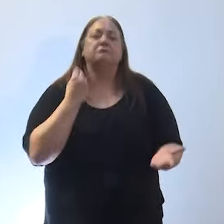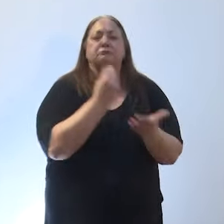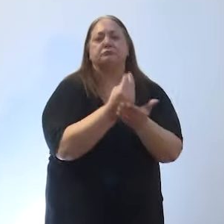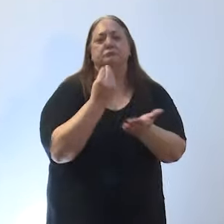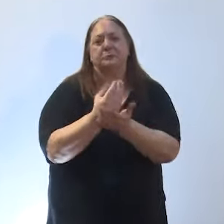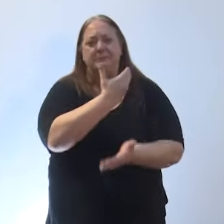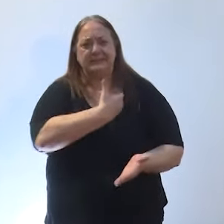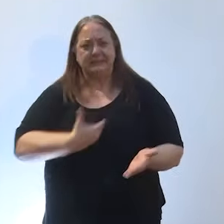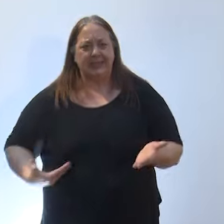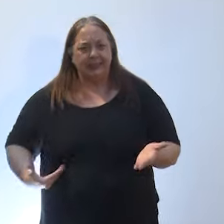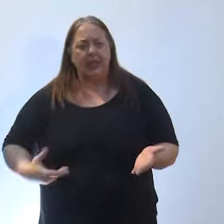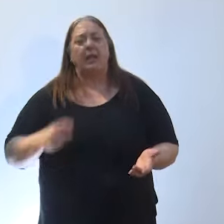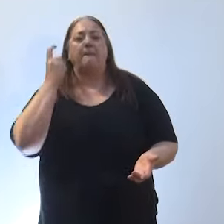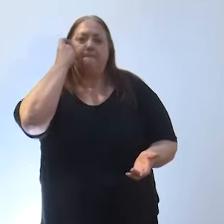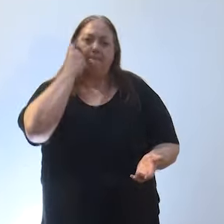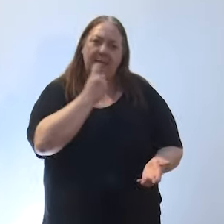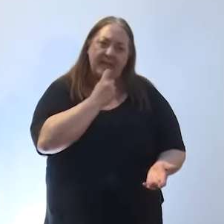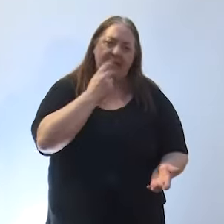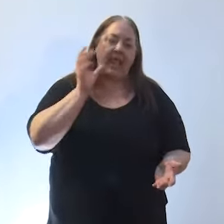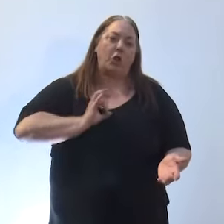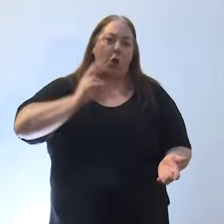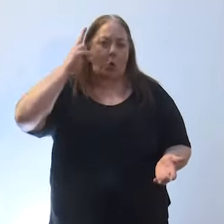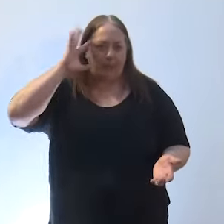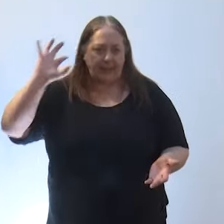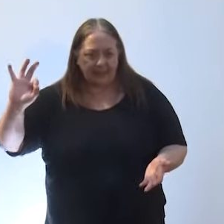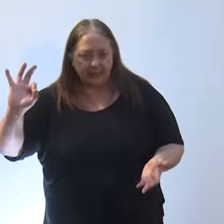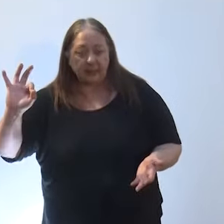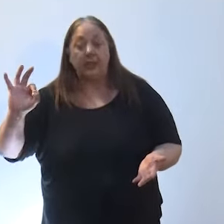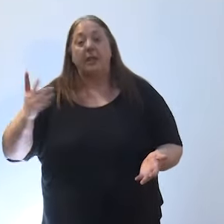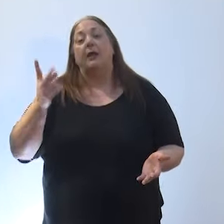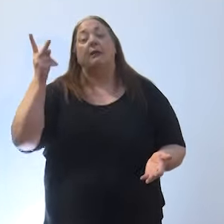menem en los 90 el